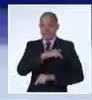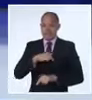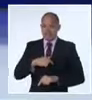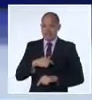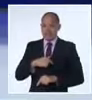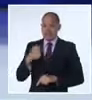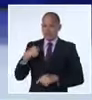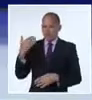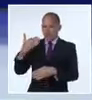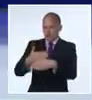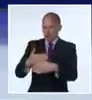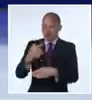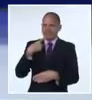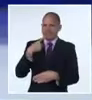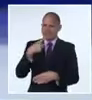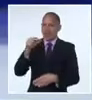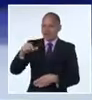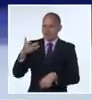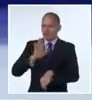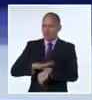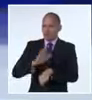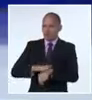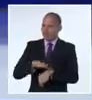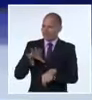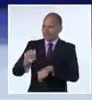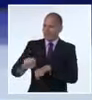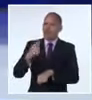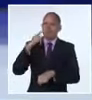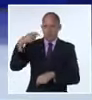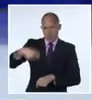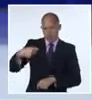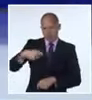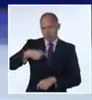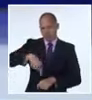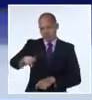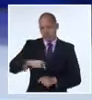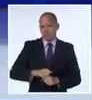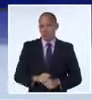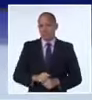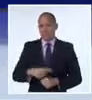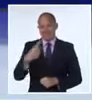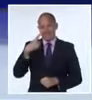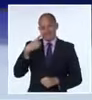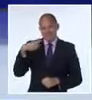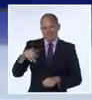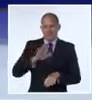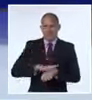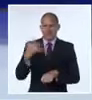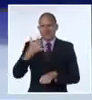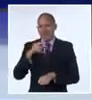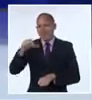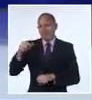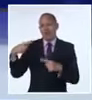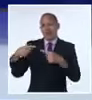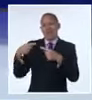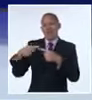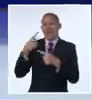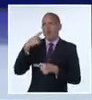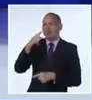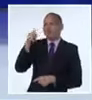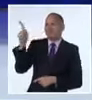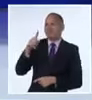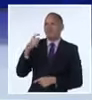sobre personas involucradas en Estas actividades los enemigos de Cuba promueven informaciones distorsionadas que buscan